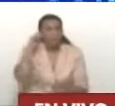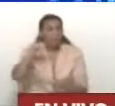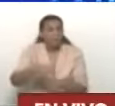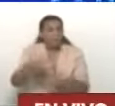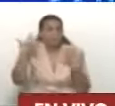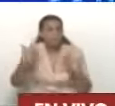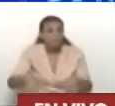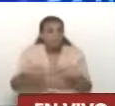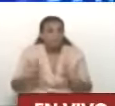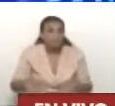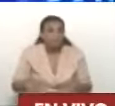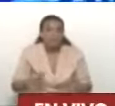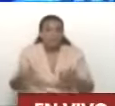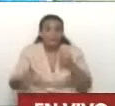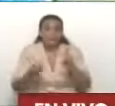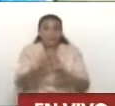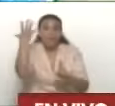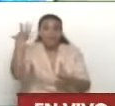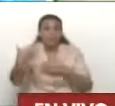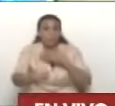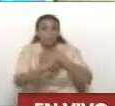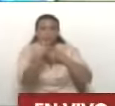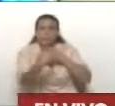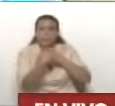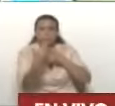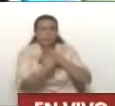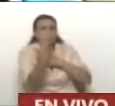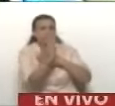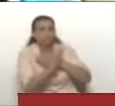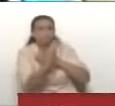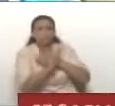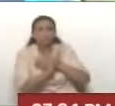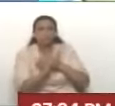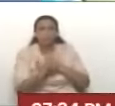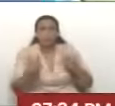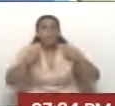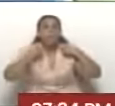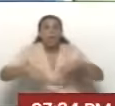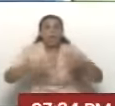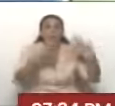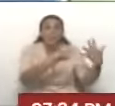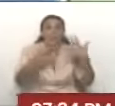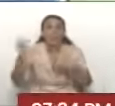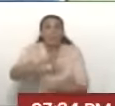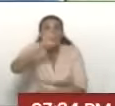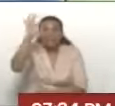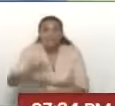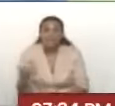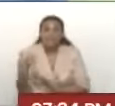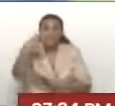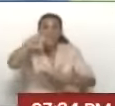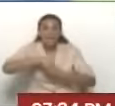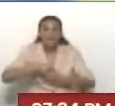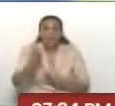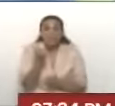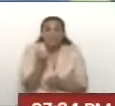la cara al impacto de las sanciones. Luis Guillermo, nos hicieron perder el 99% del ingreso